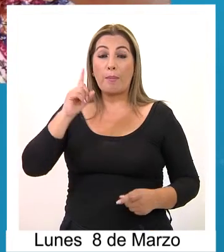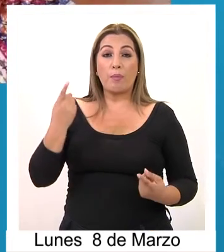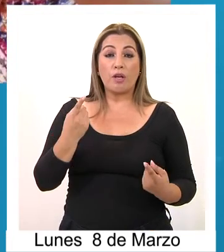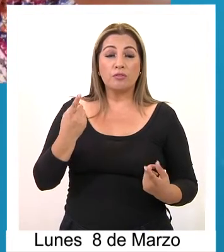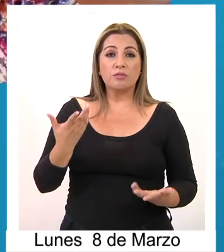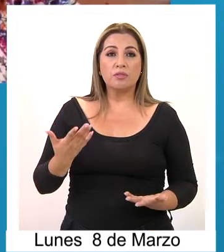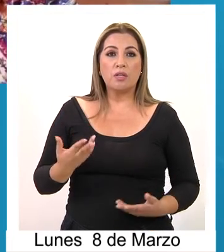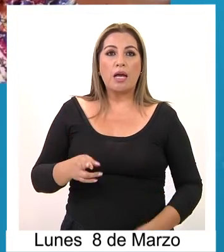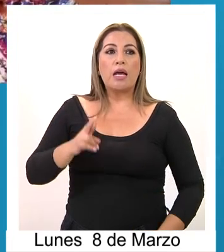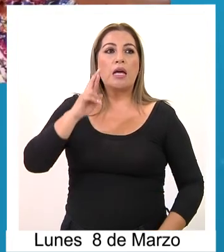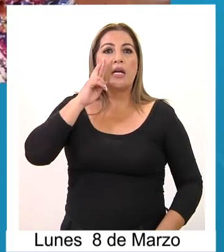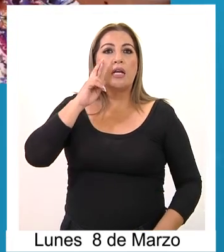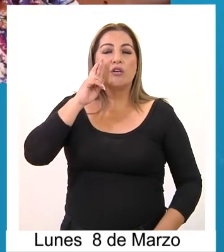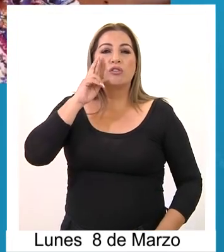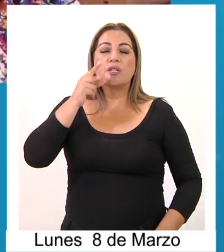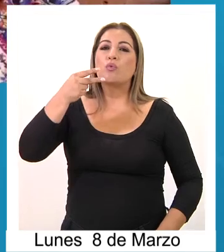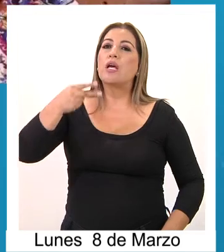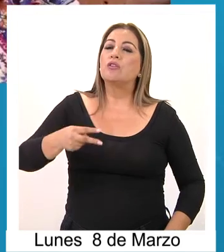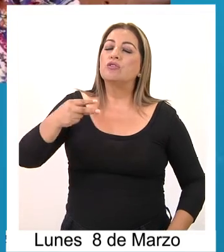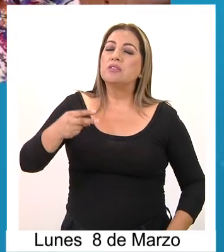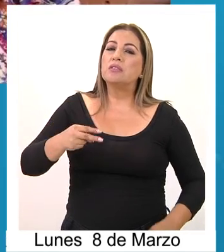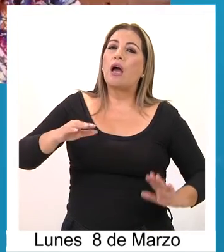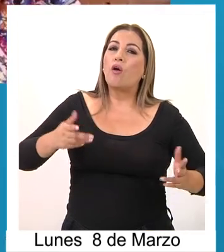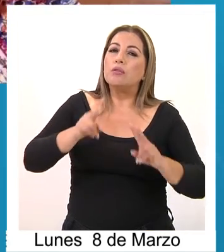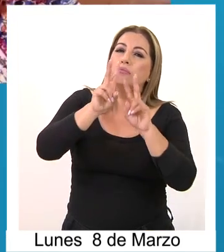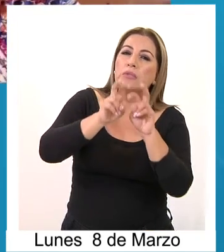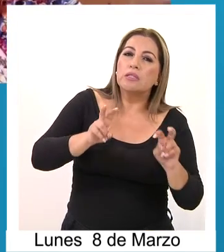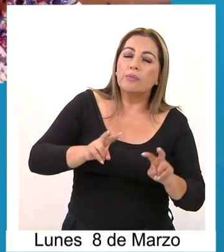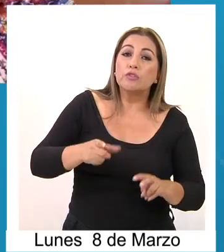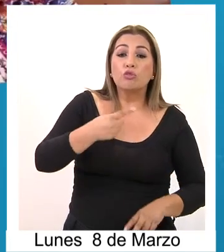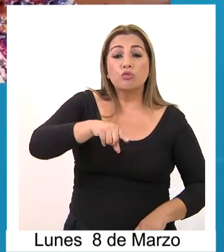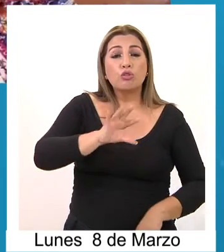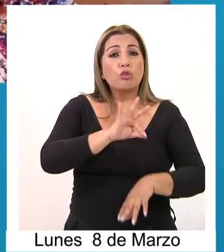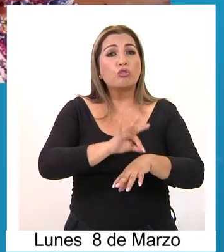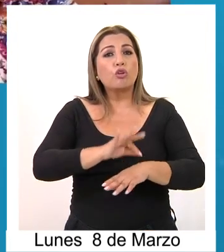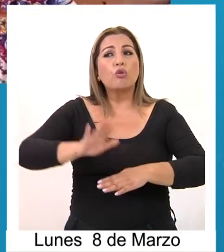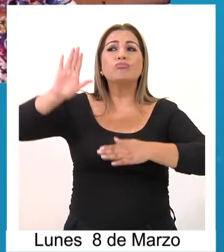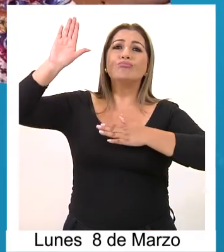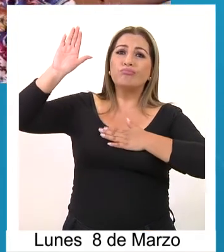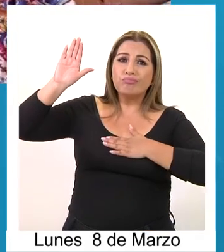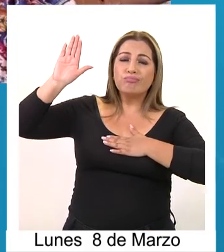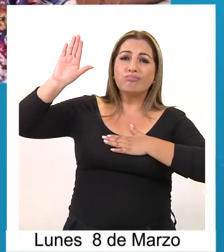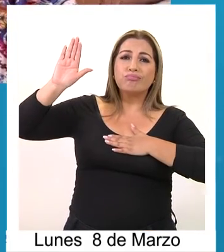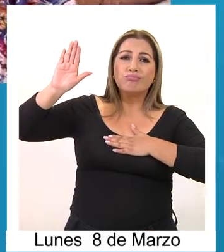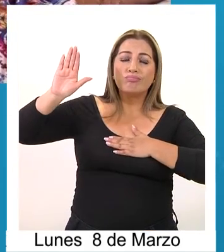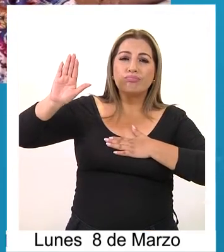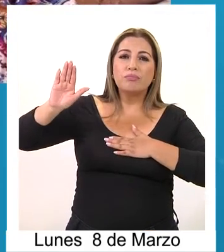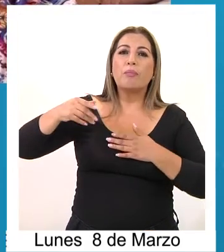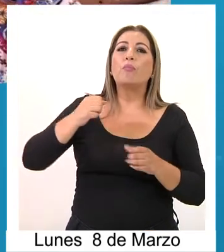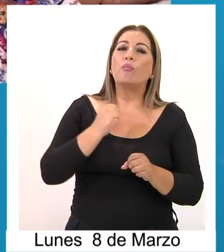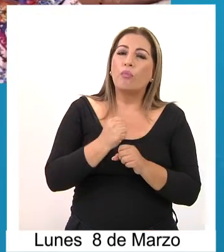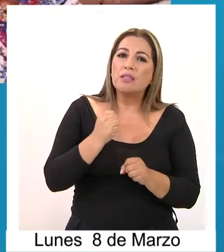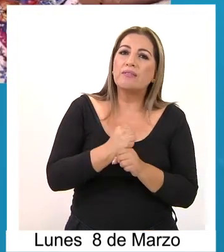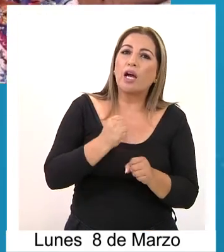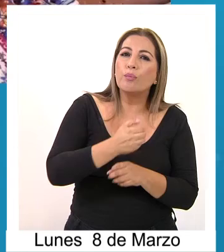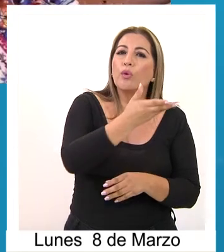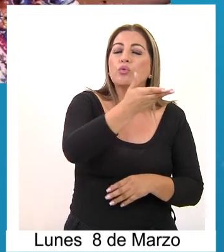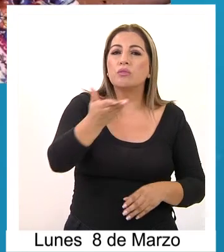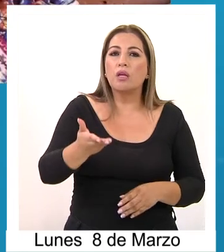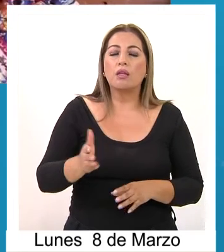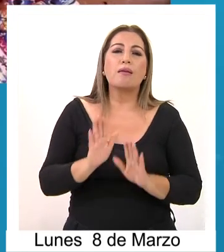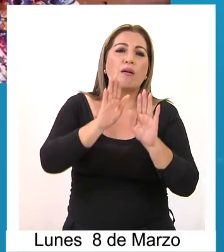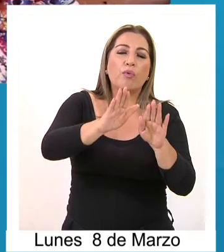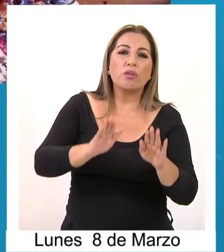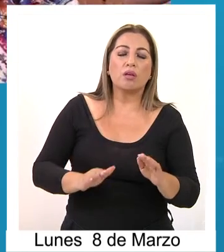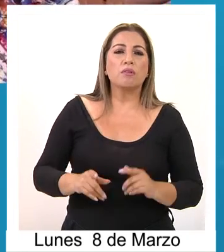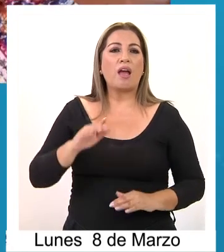primero es reconocer que esto es noticia en desarrollo y comprometernos a que estamos trabajando para ustedes, por ustedes y con ustedes, porque nos han servido